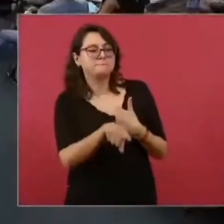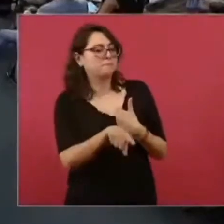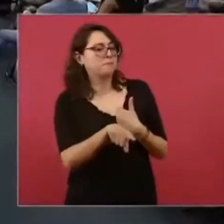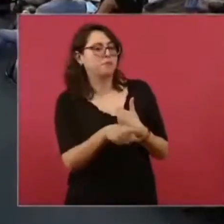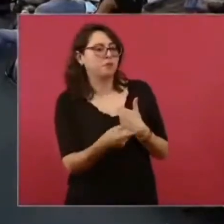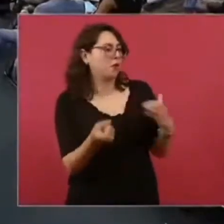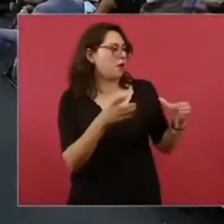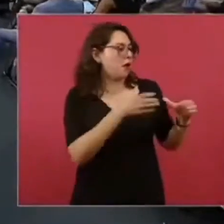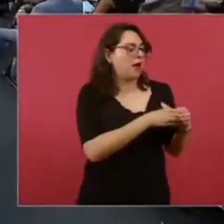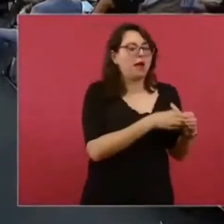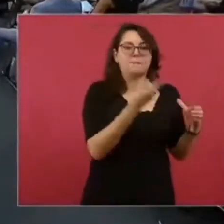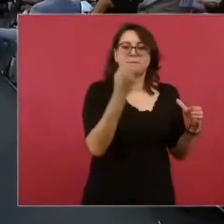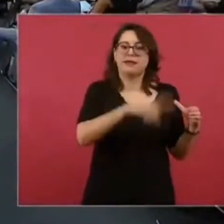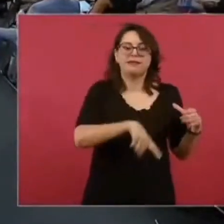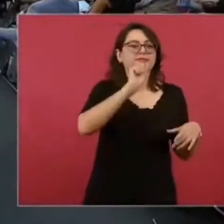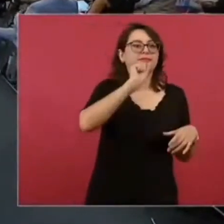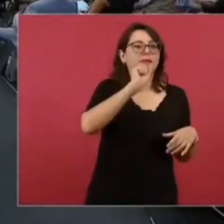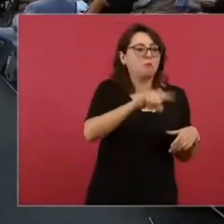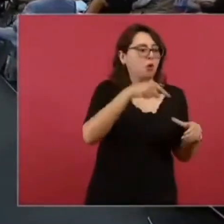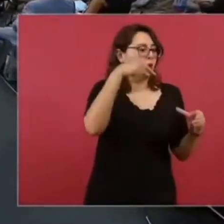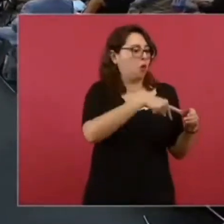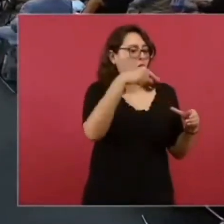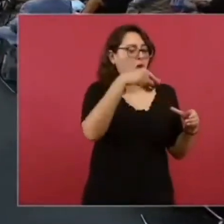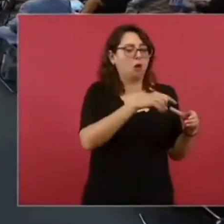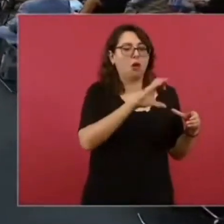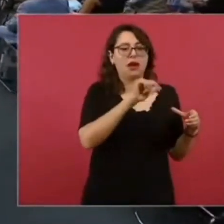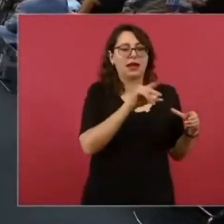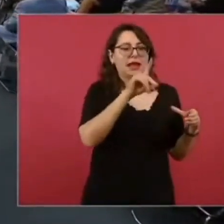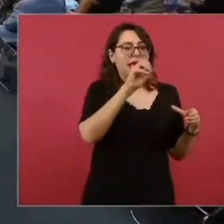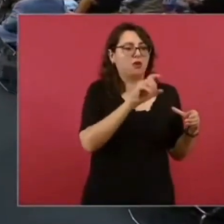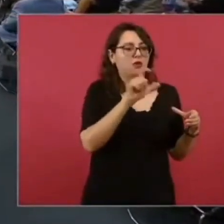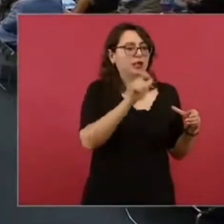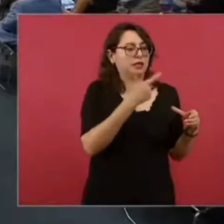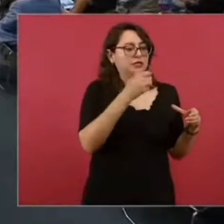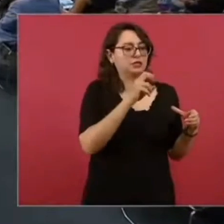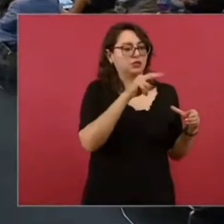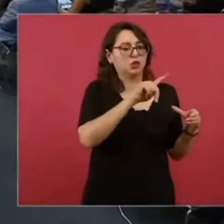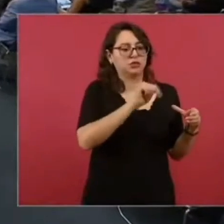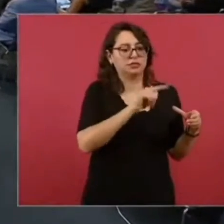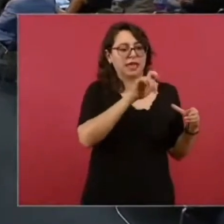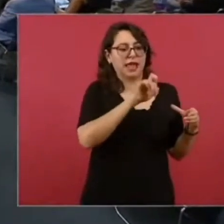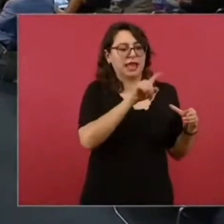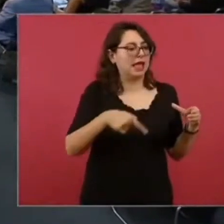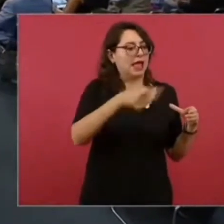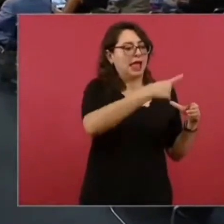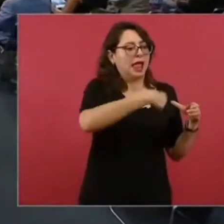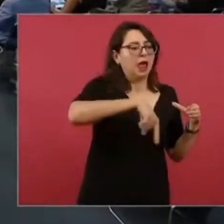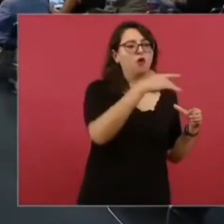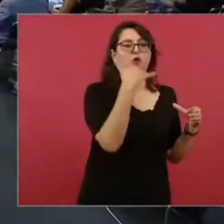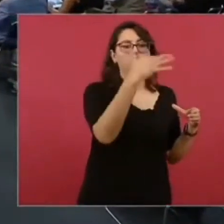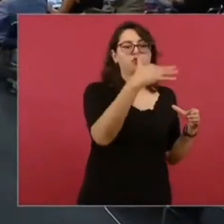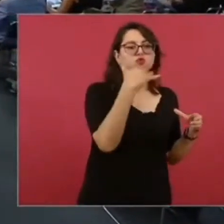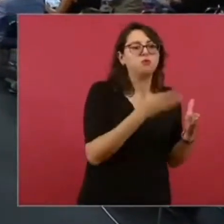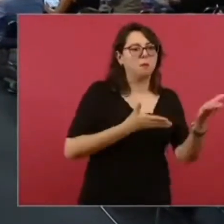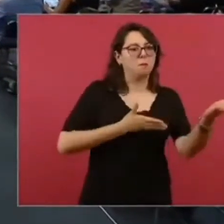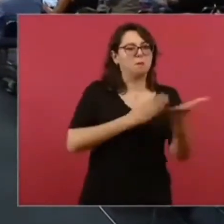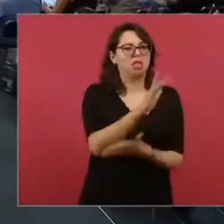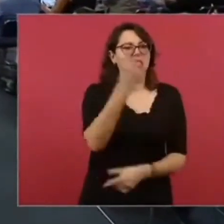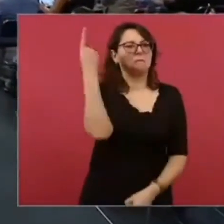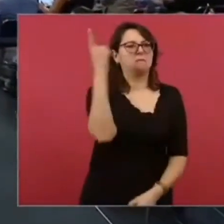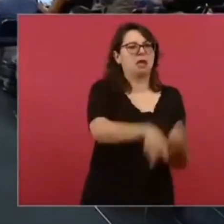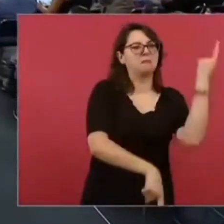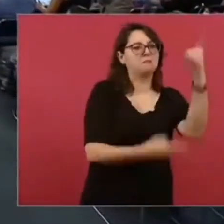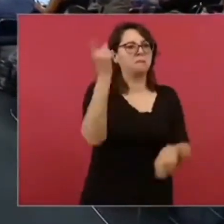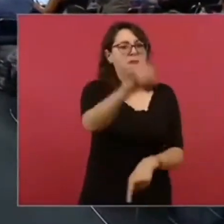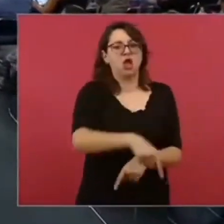González y de toda esa minoría corrupta y rapaz. Actúen con